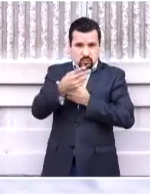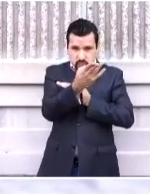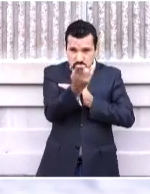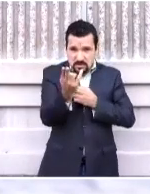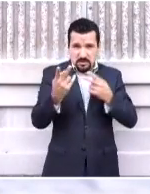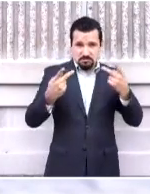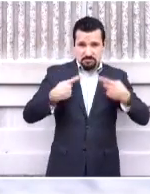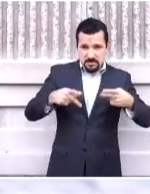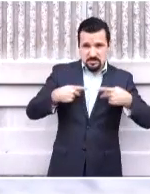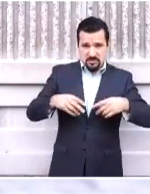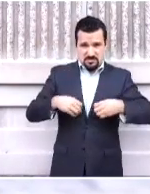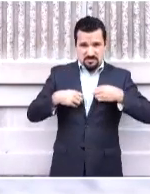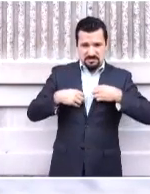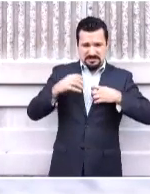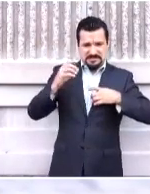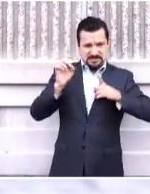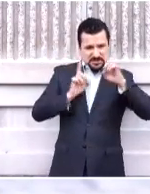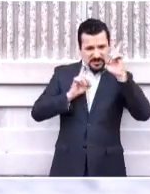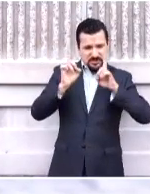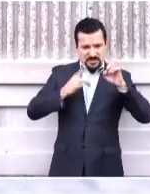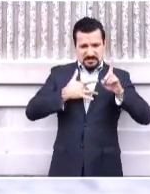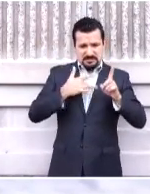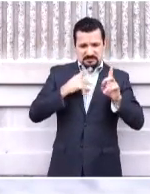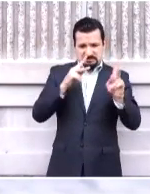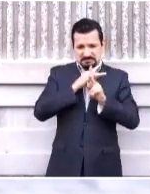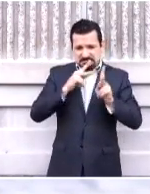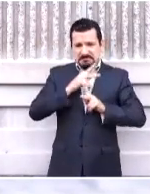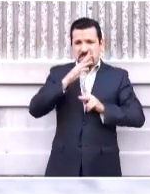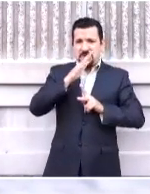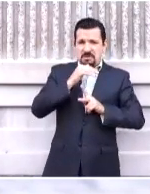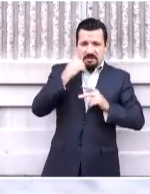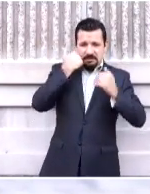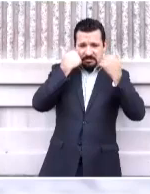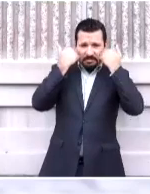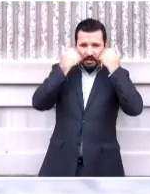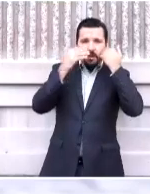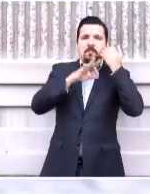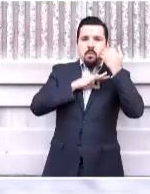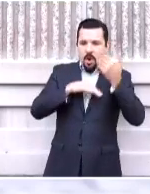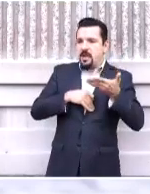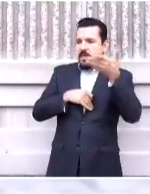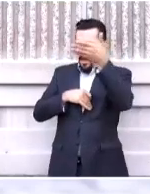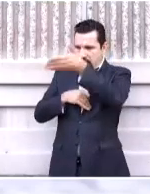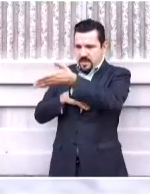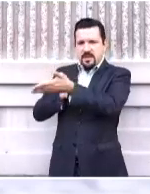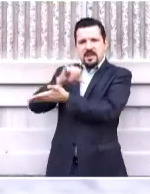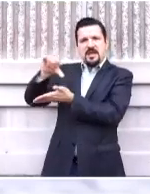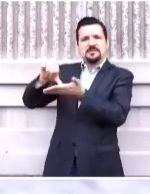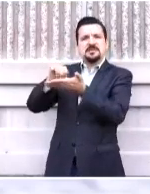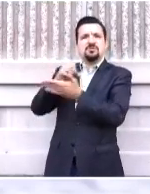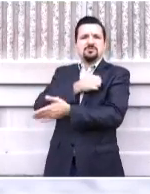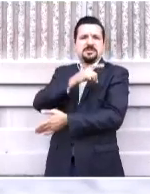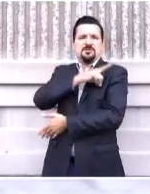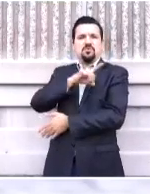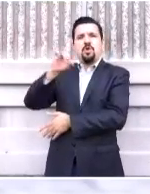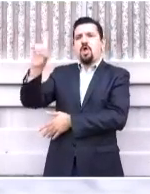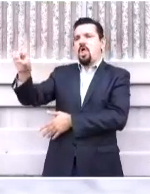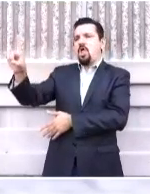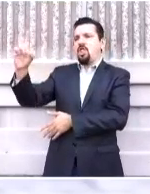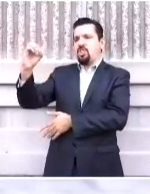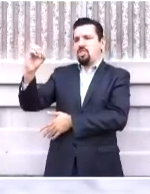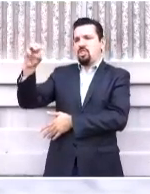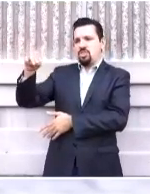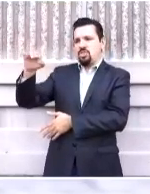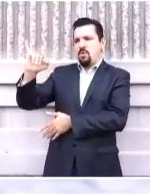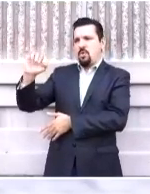tiene COVID, que tiene síntomas respiratorios, puede acudir al Centro de Salud Domingo Olivares y allí le van a atender.